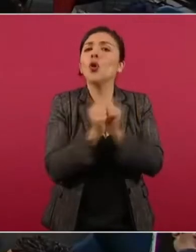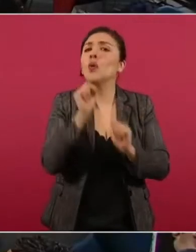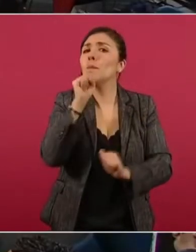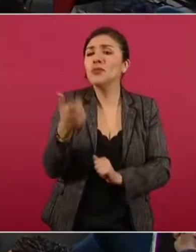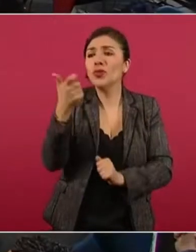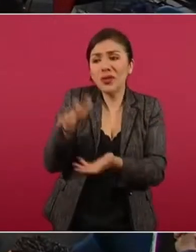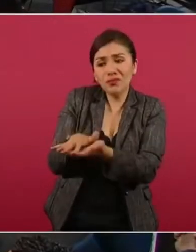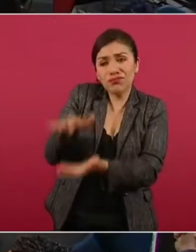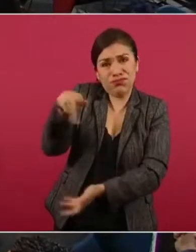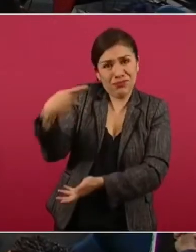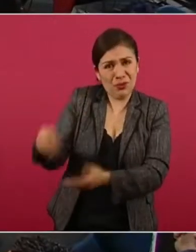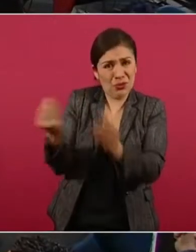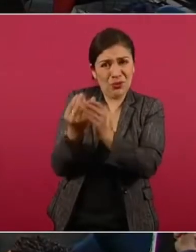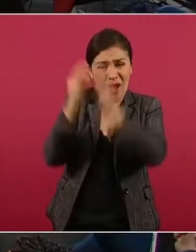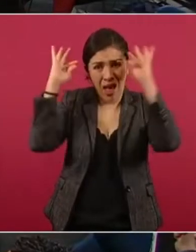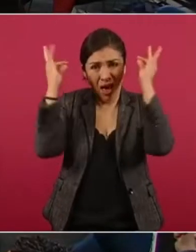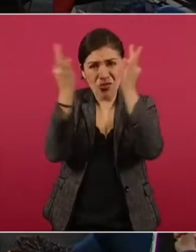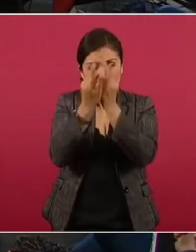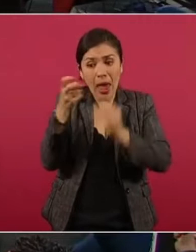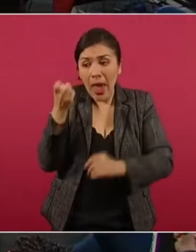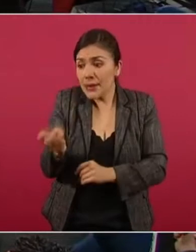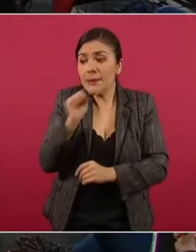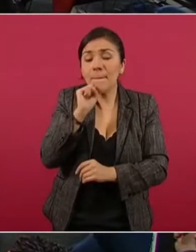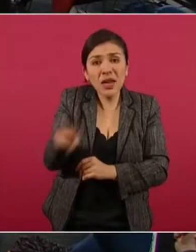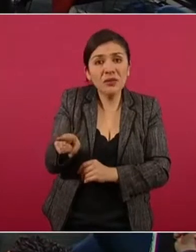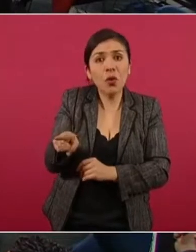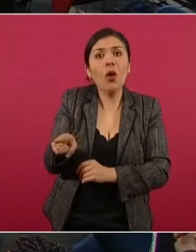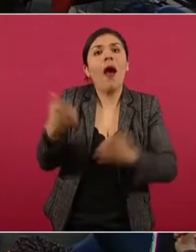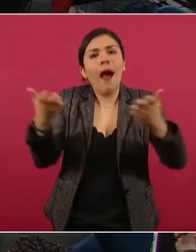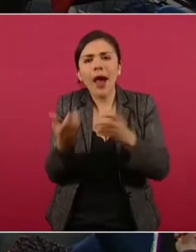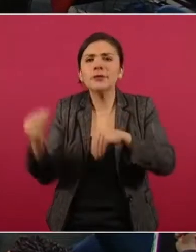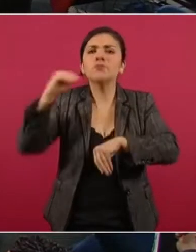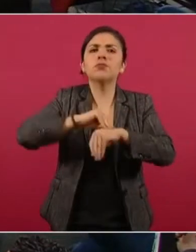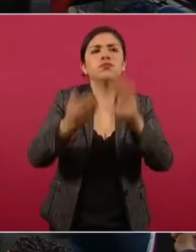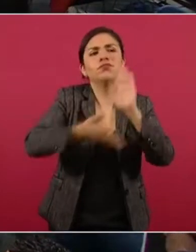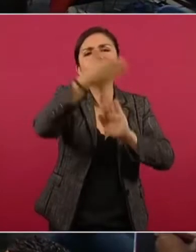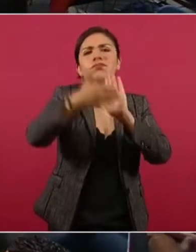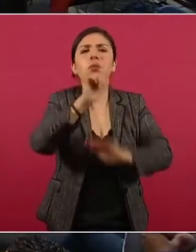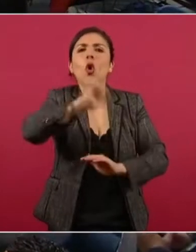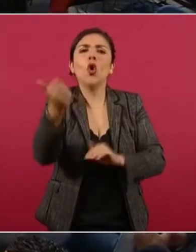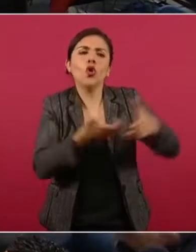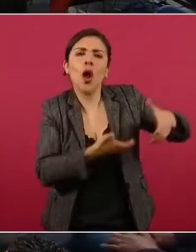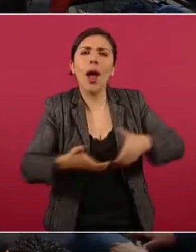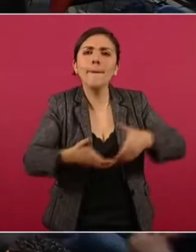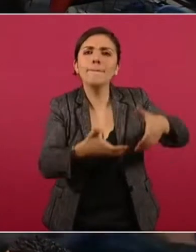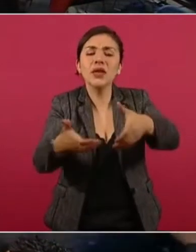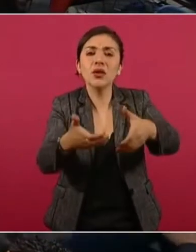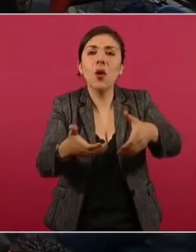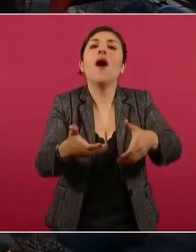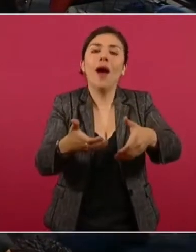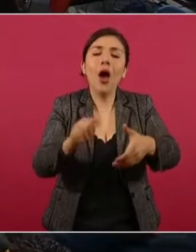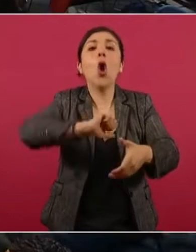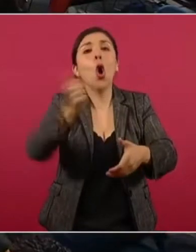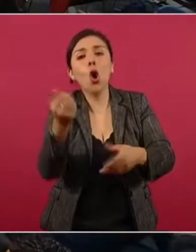de este fideicomiso de aduanas se va a construir un libramiento y se va a construir